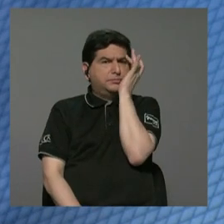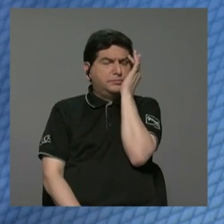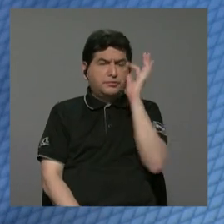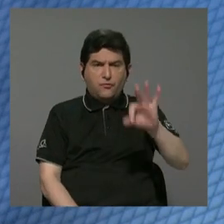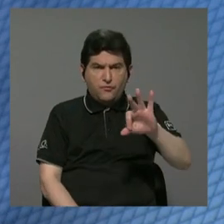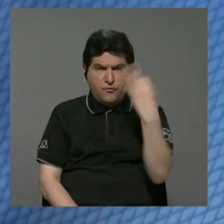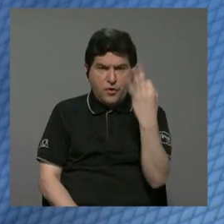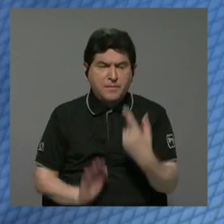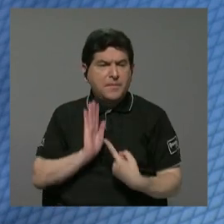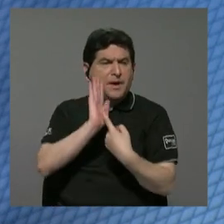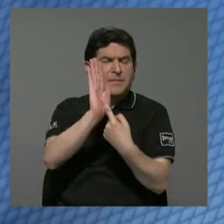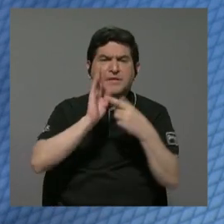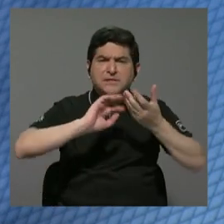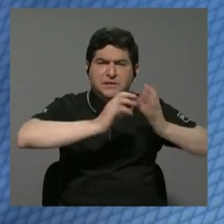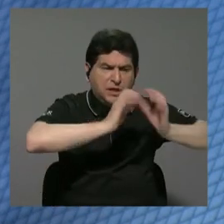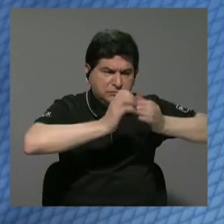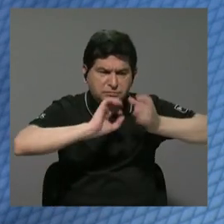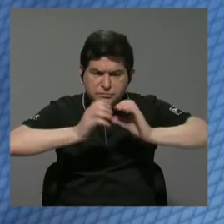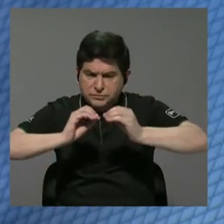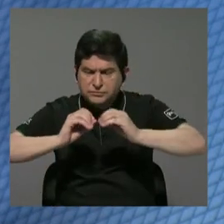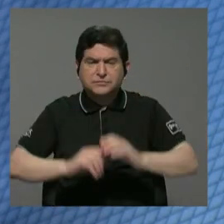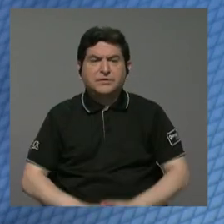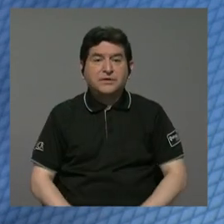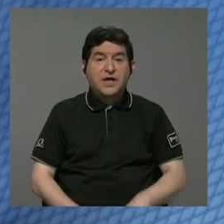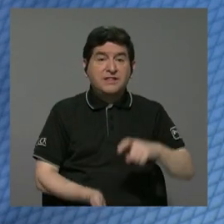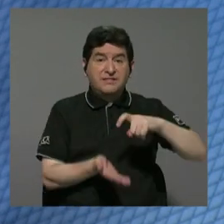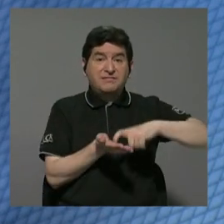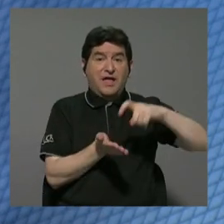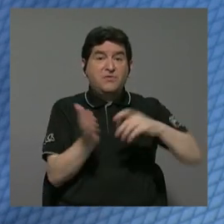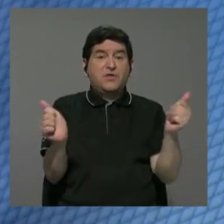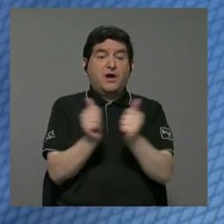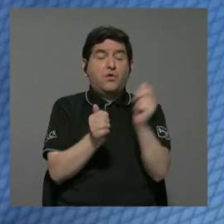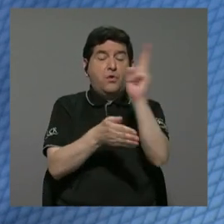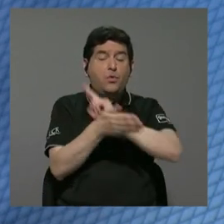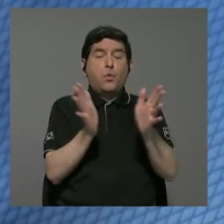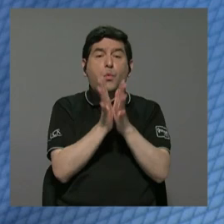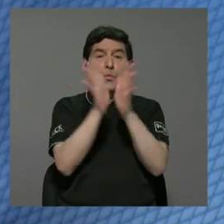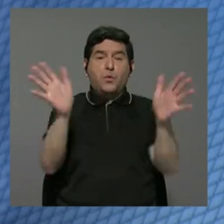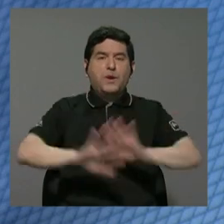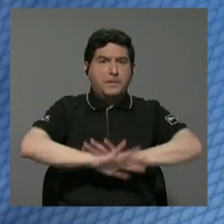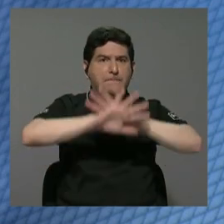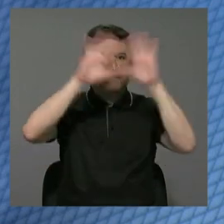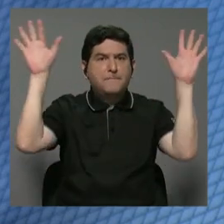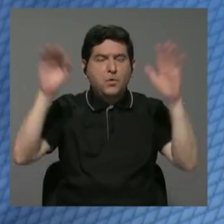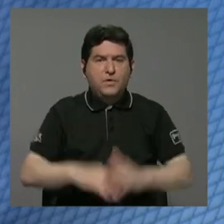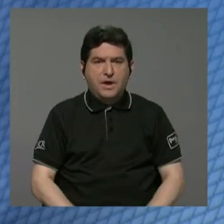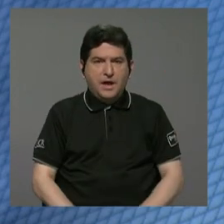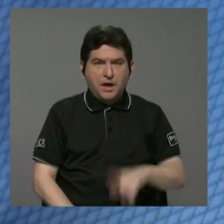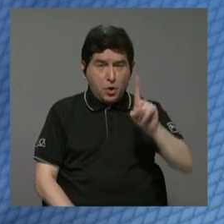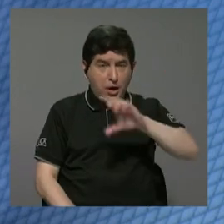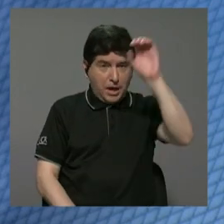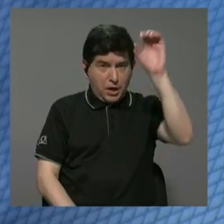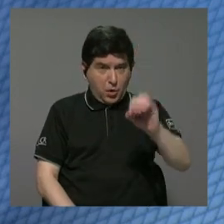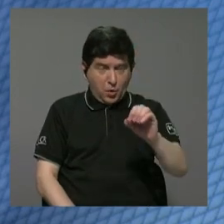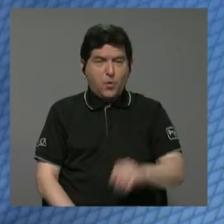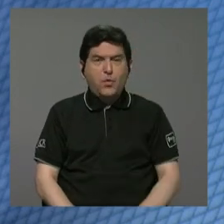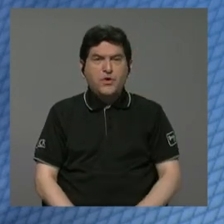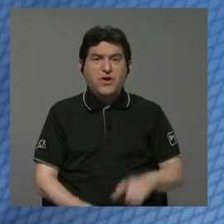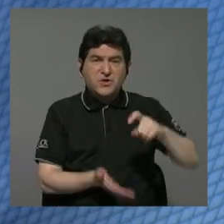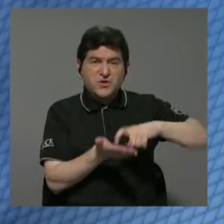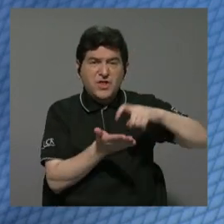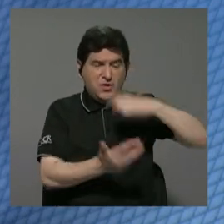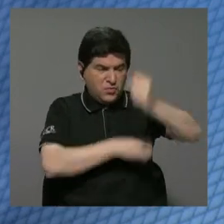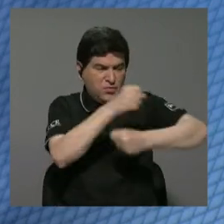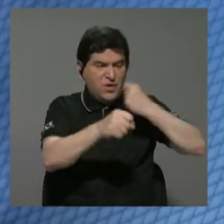manera en que presentan los datos. Hay una deuda con la universidad pública que es clara, hay un uso, ese 1% quedado adeudado del